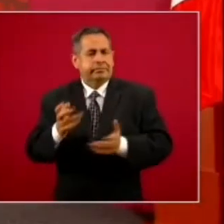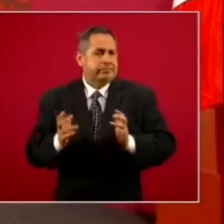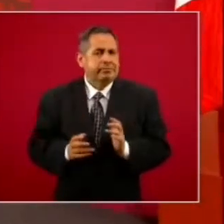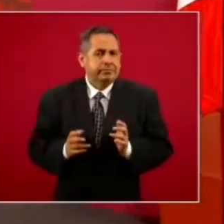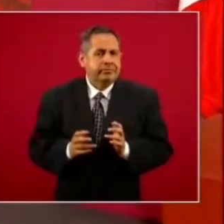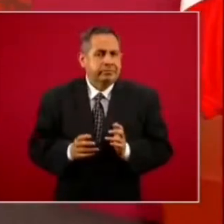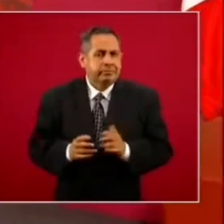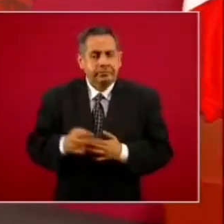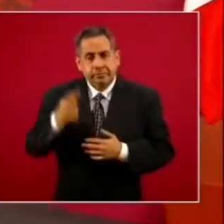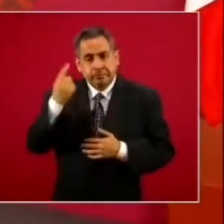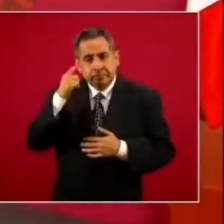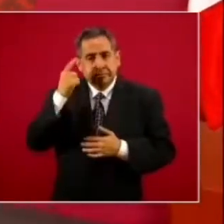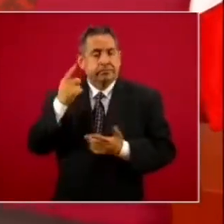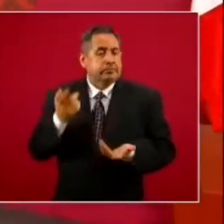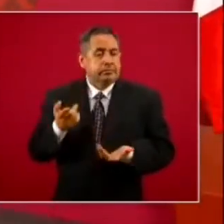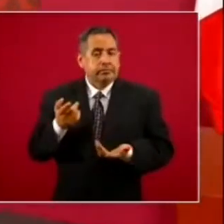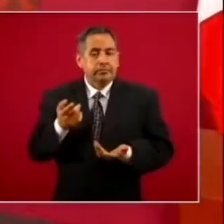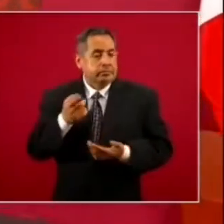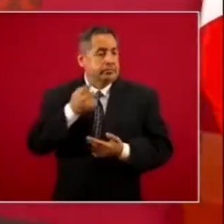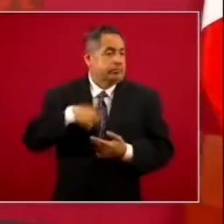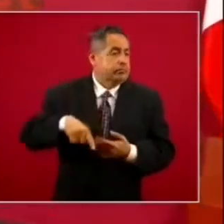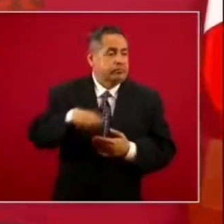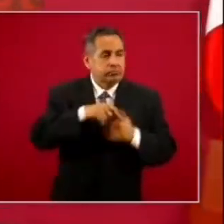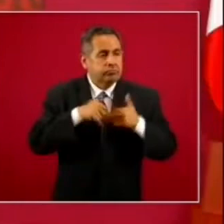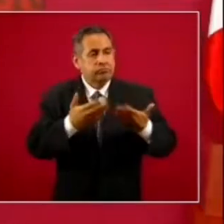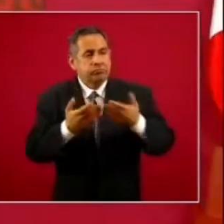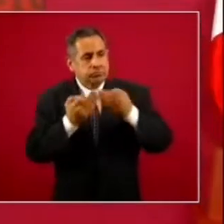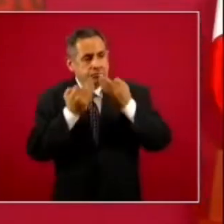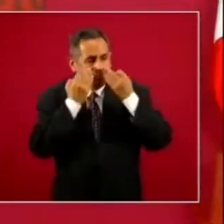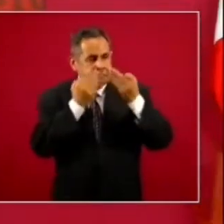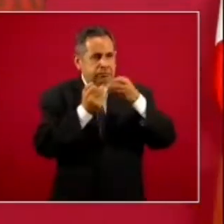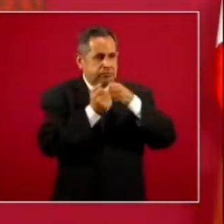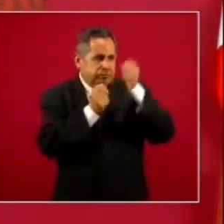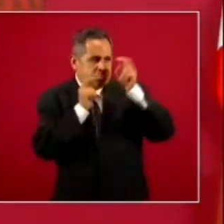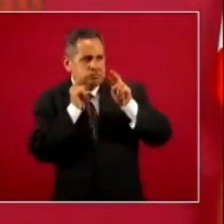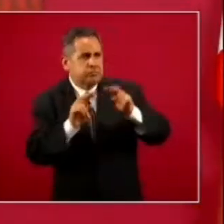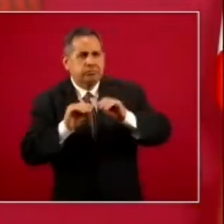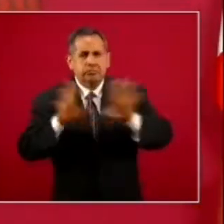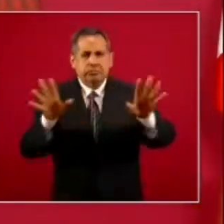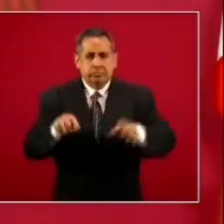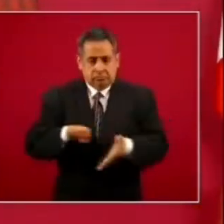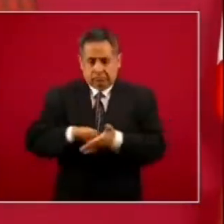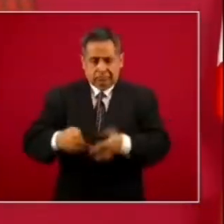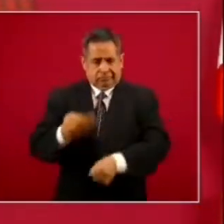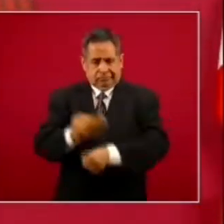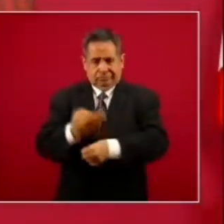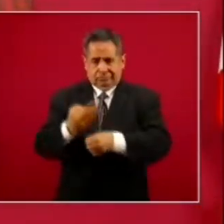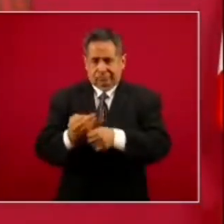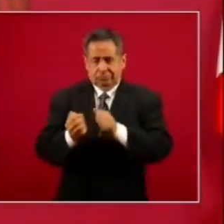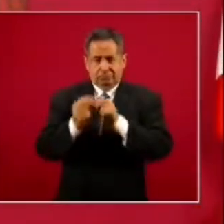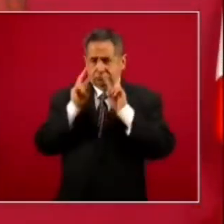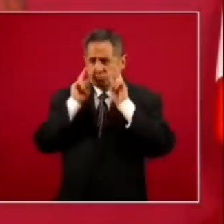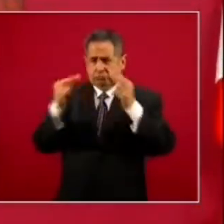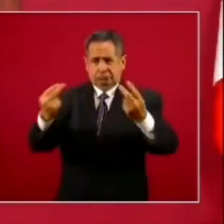para que la vida pública sea cada vez más pública. Esto que estamos haciendo ahora.